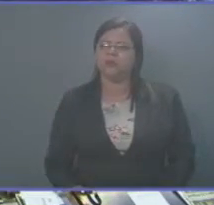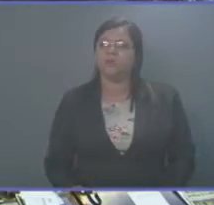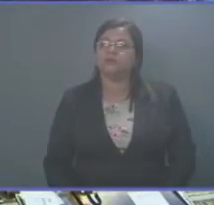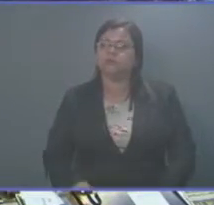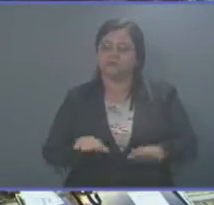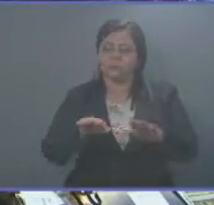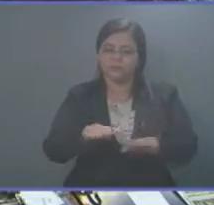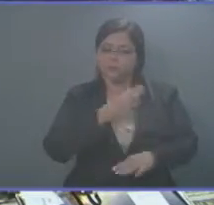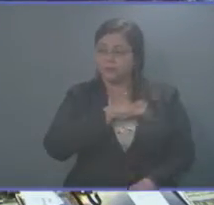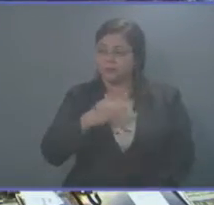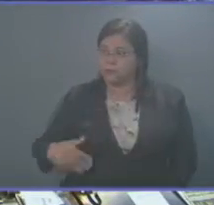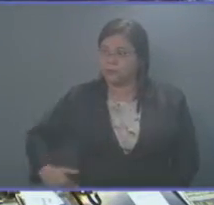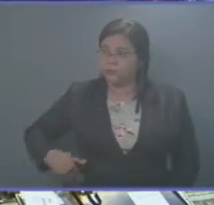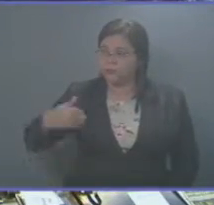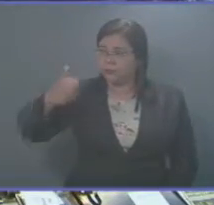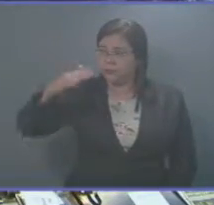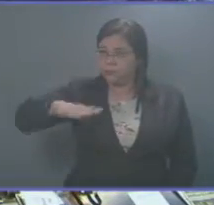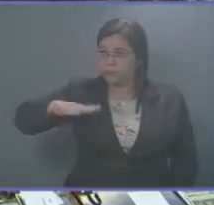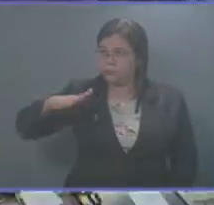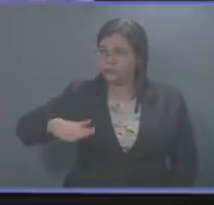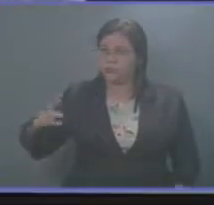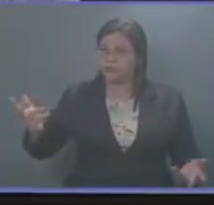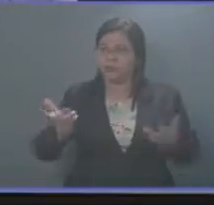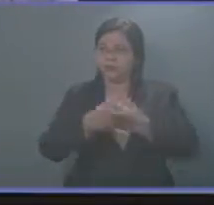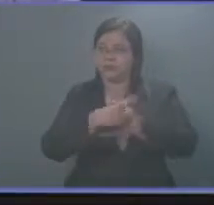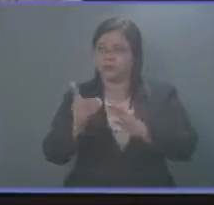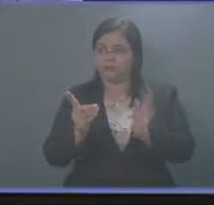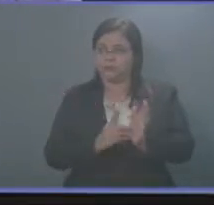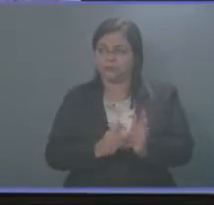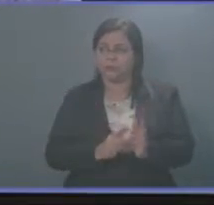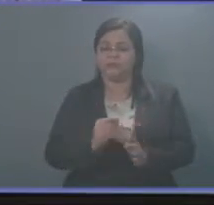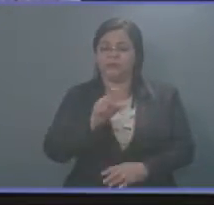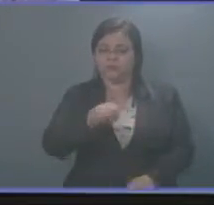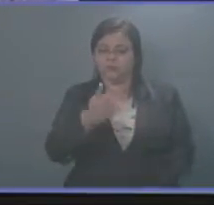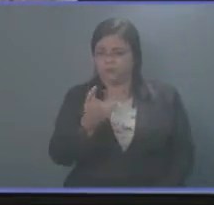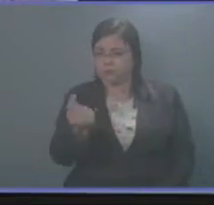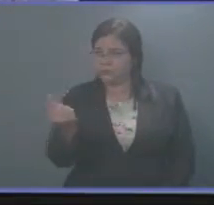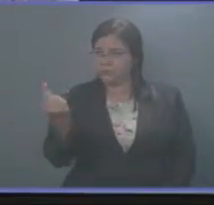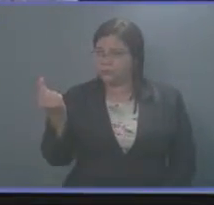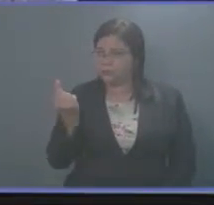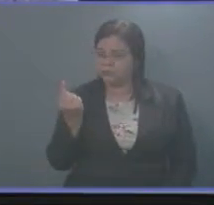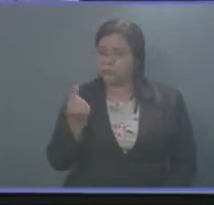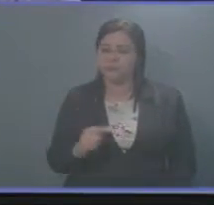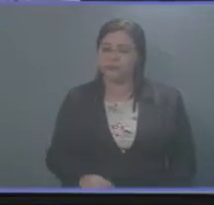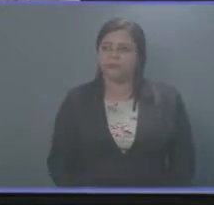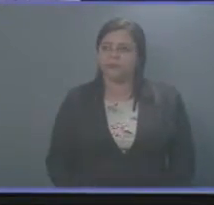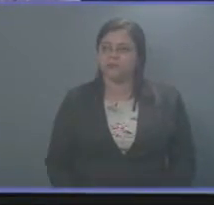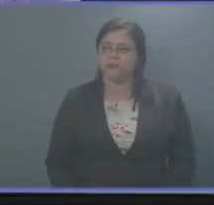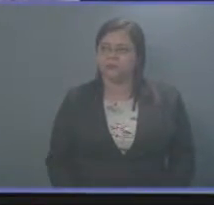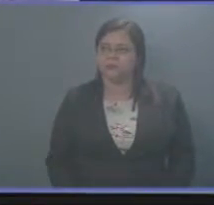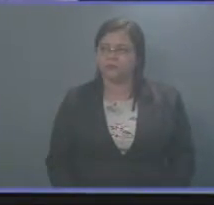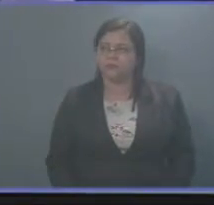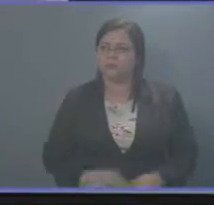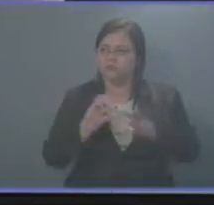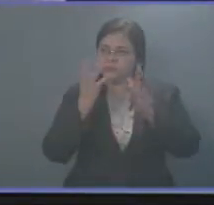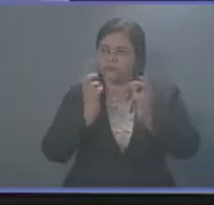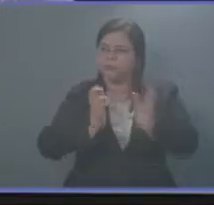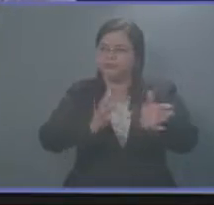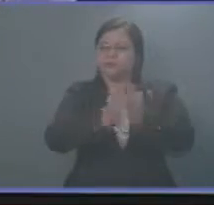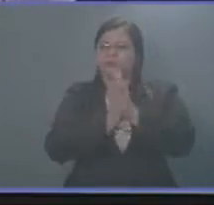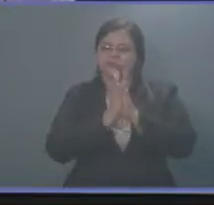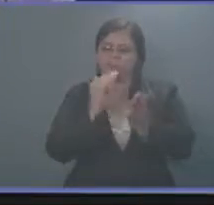Gracias, presidente. Muy buenas tardes, colegas diputados y diputadas y demás personas que siguen esta plenaria. Es para